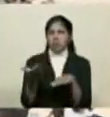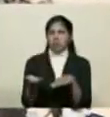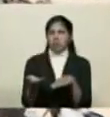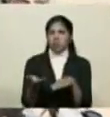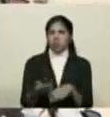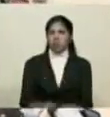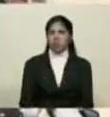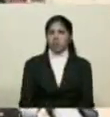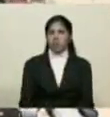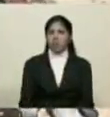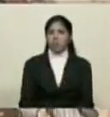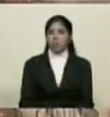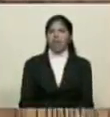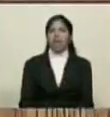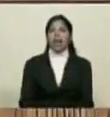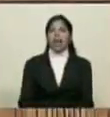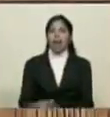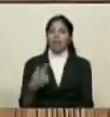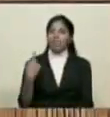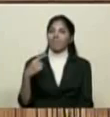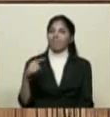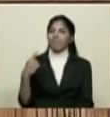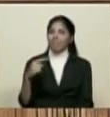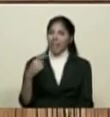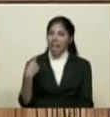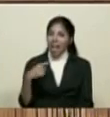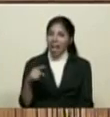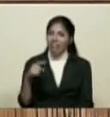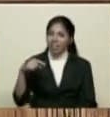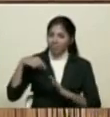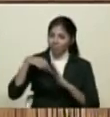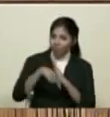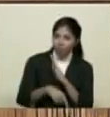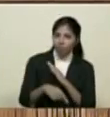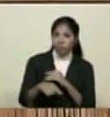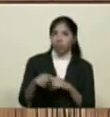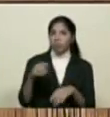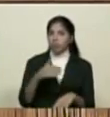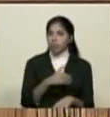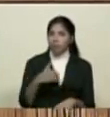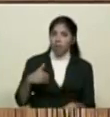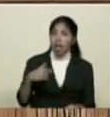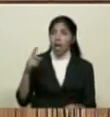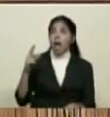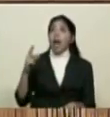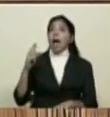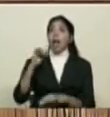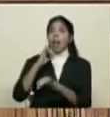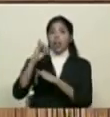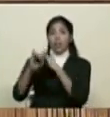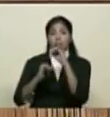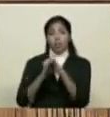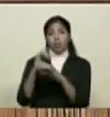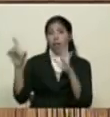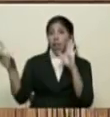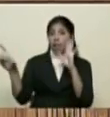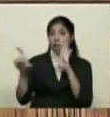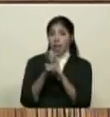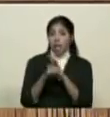Seguramente porque había algo, ¿verdad?, que impedía que ese marco jurídico, que es internacional, de cooperación ante